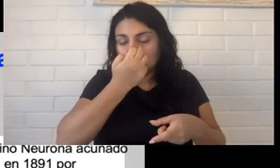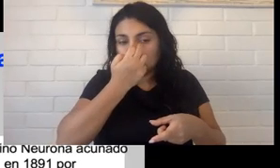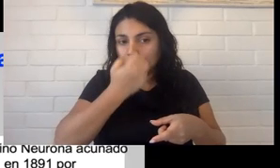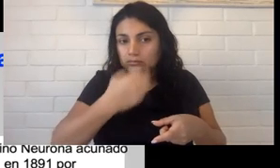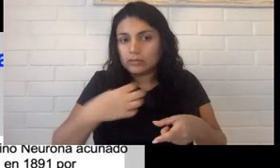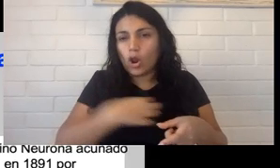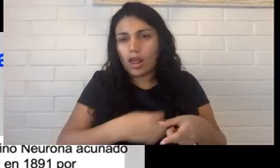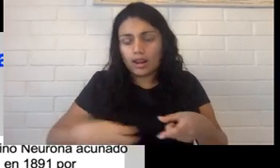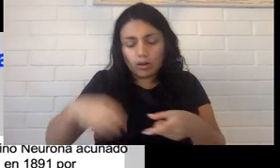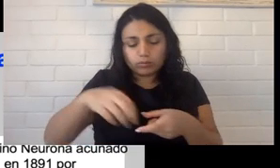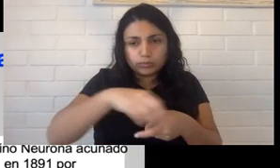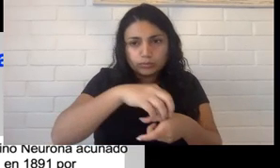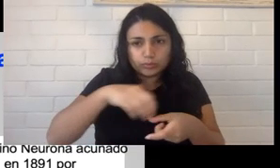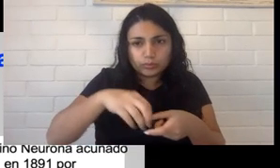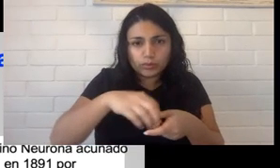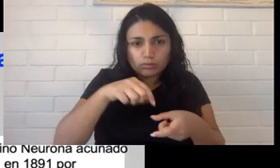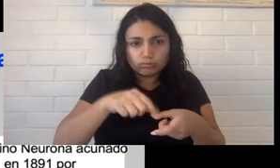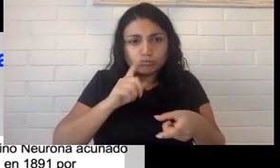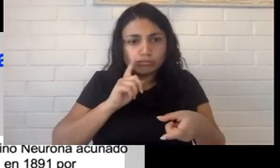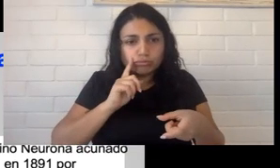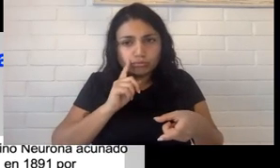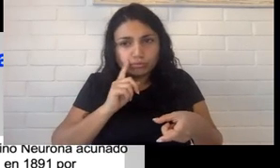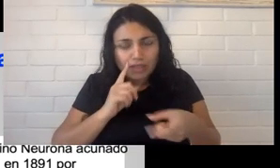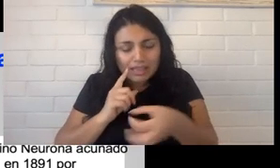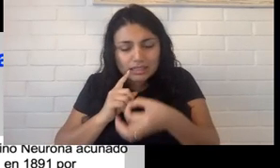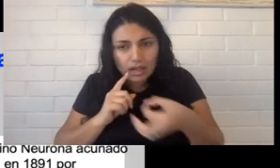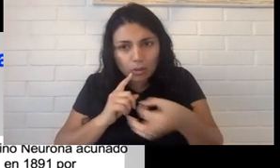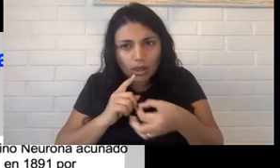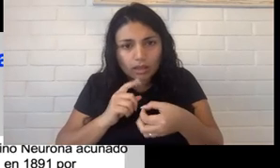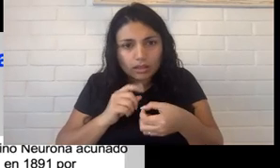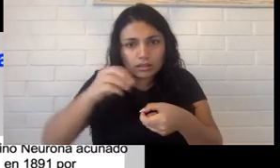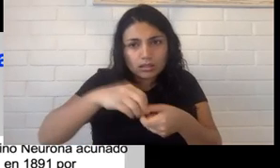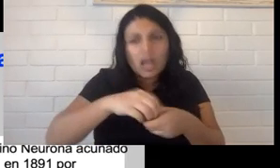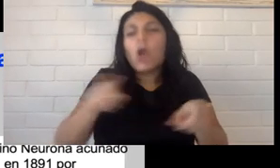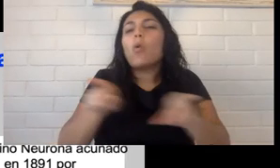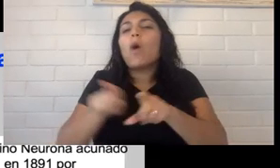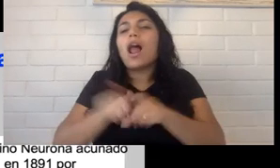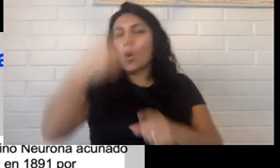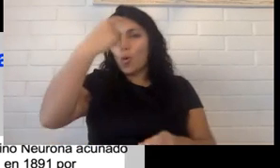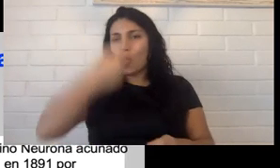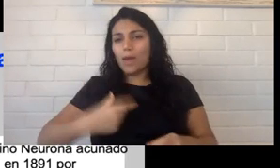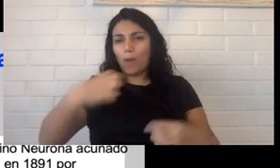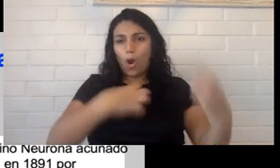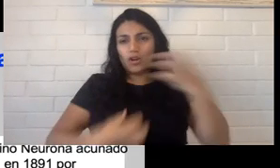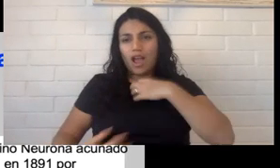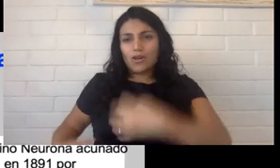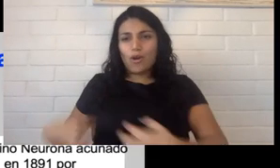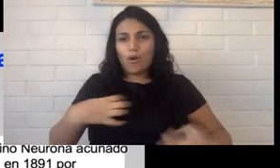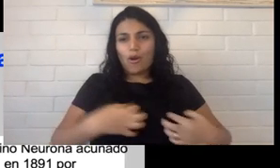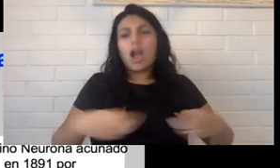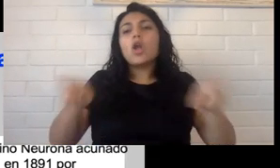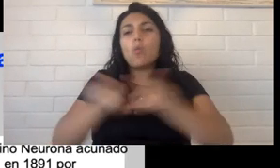los podemos representar como los órganos que tiene la célula. Así como el organismo tiene órganos, la célula